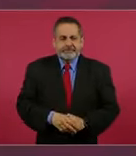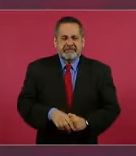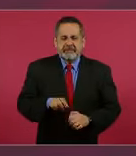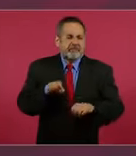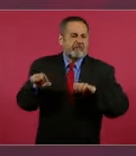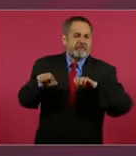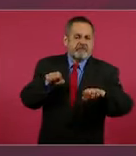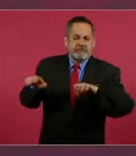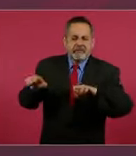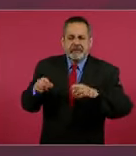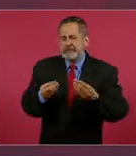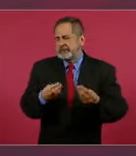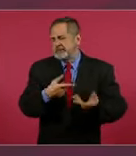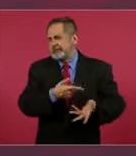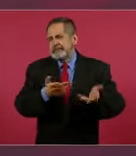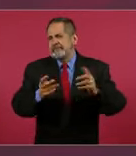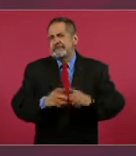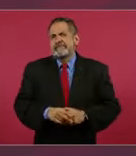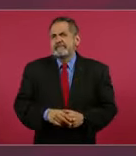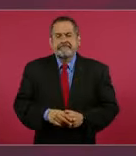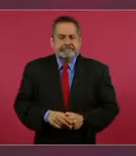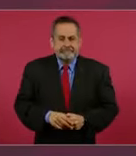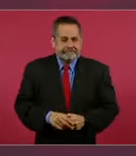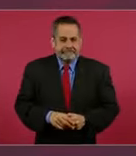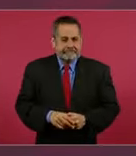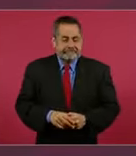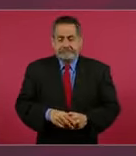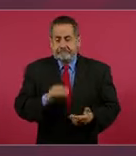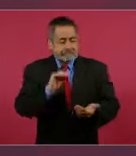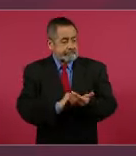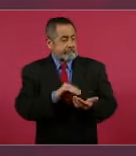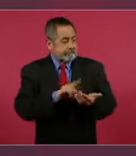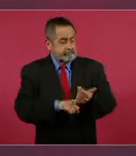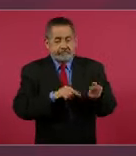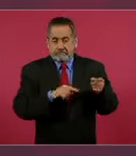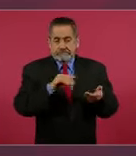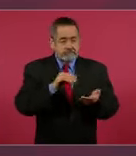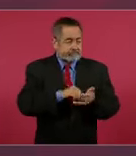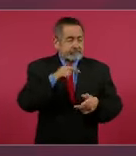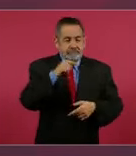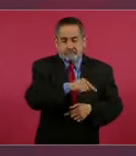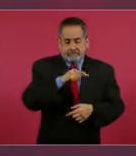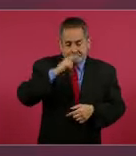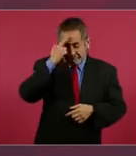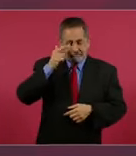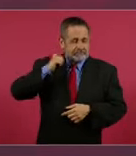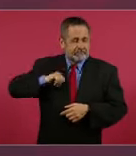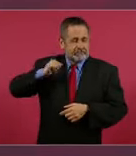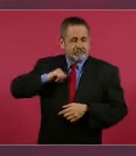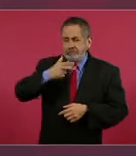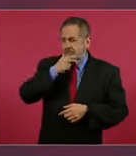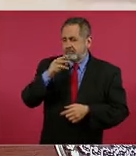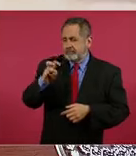Mucho, mucho, mucho. Y sigue la máxima de Goebbels,